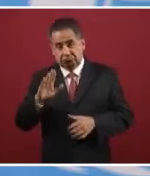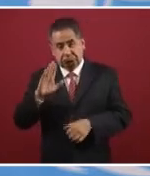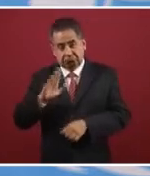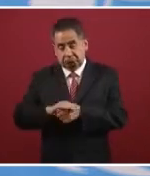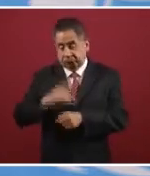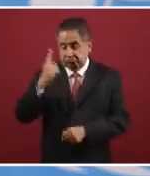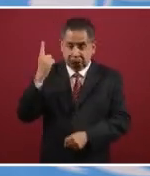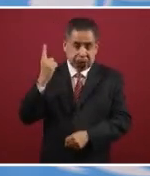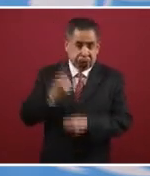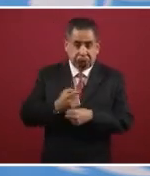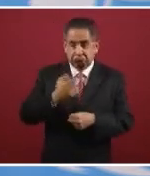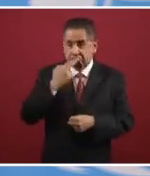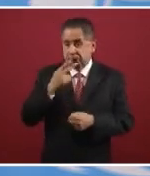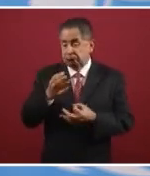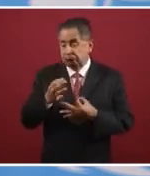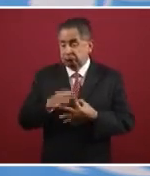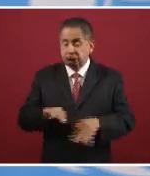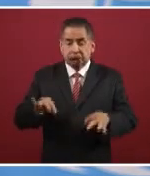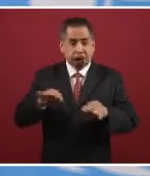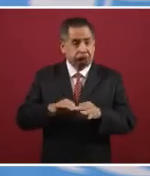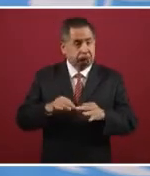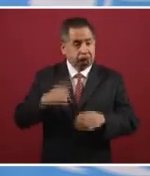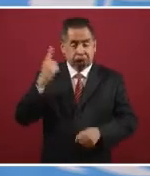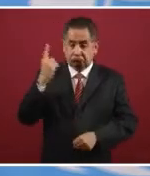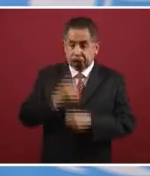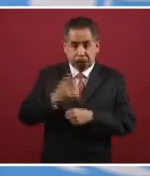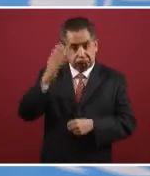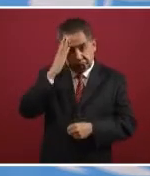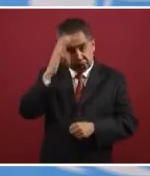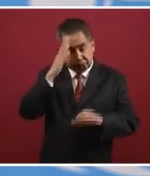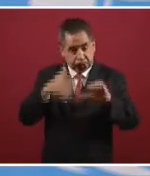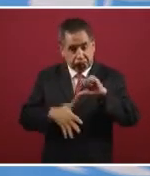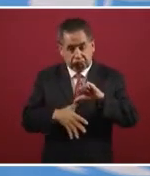más importante en América Latina,